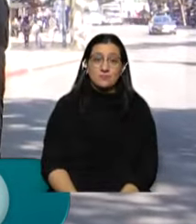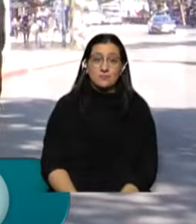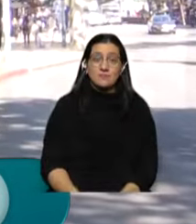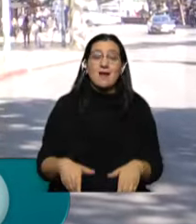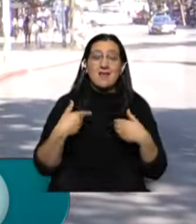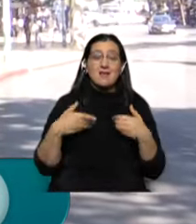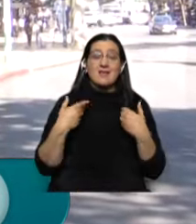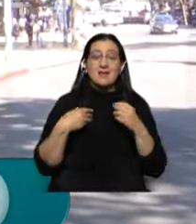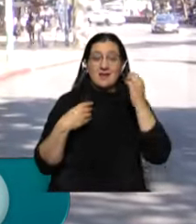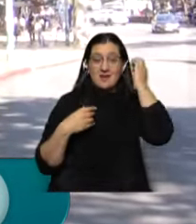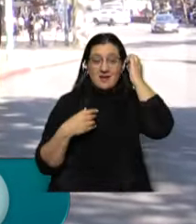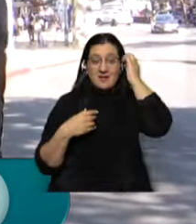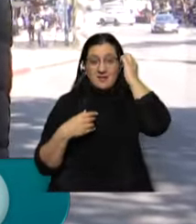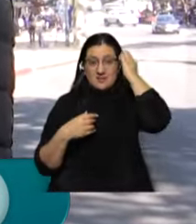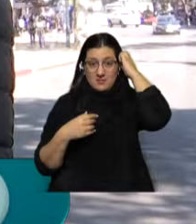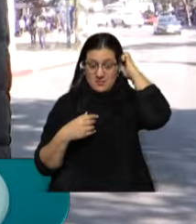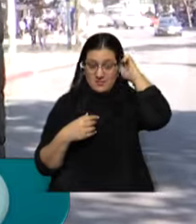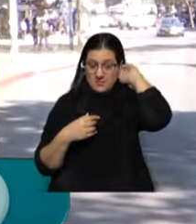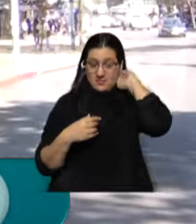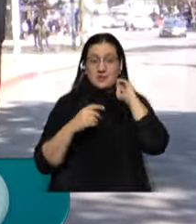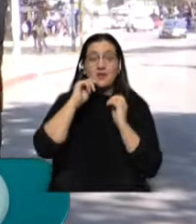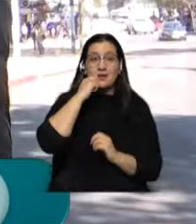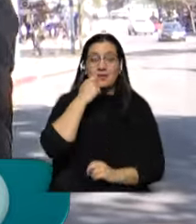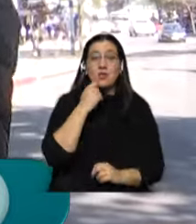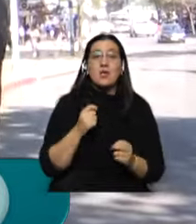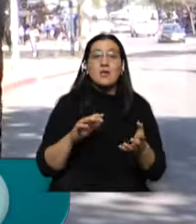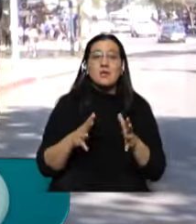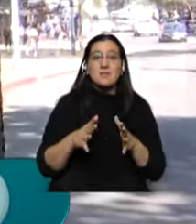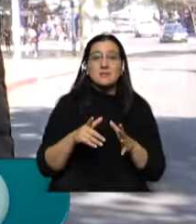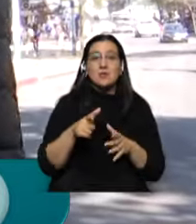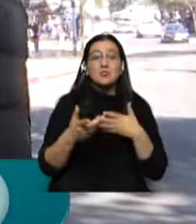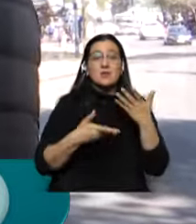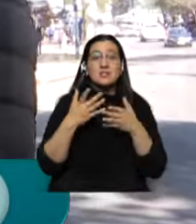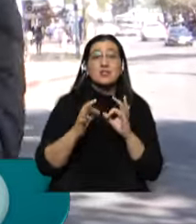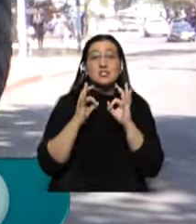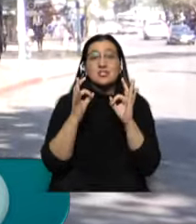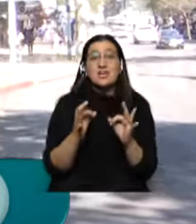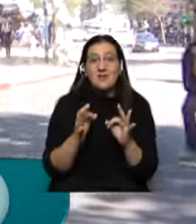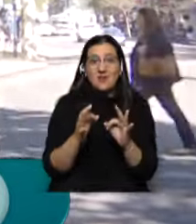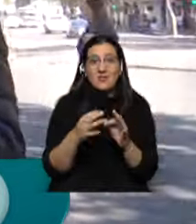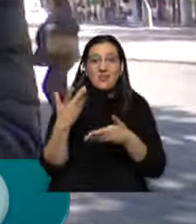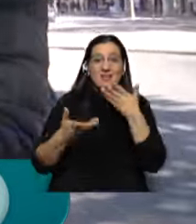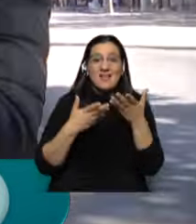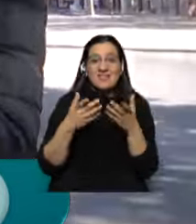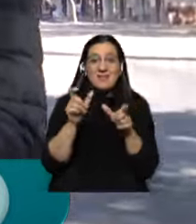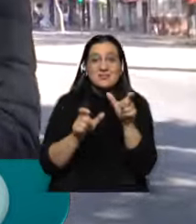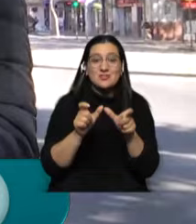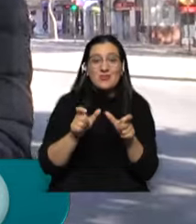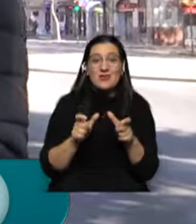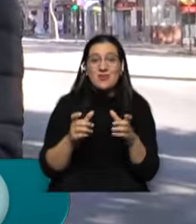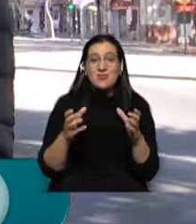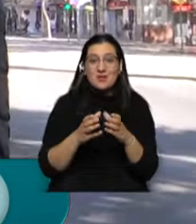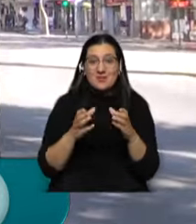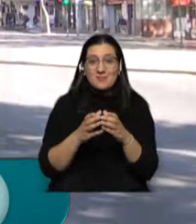alegrar un poco el corazón de la gente. Así que vamos a cantar esa. Qué lindo. Che, ¿qué te pasa cuando tu tema llega a la cancha, ¿no? Cuando lo canta la barra, cuando el equipo sale